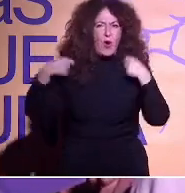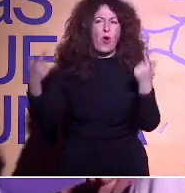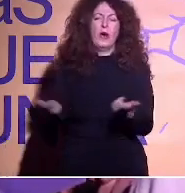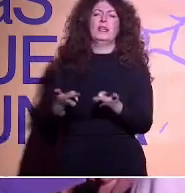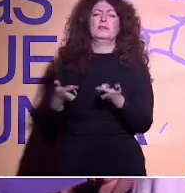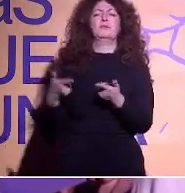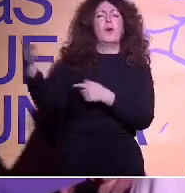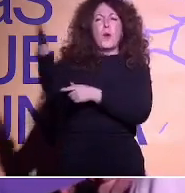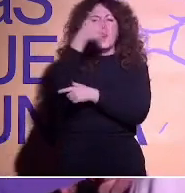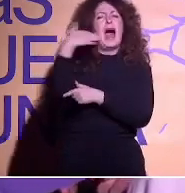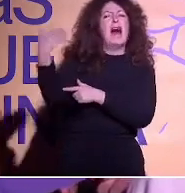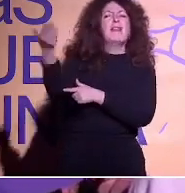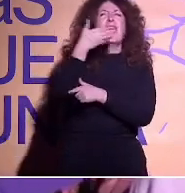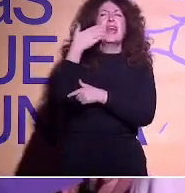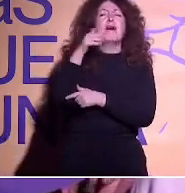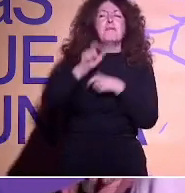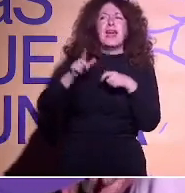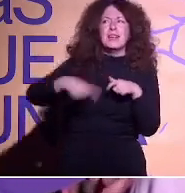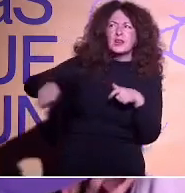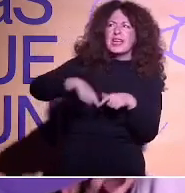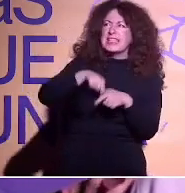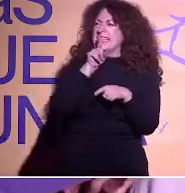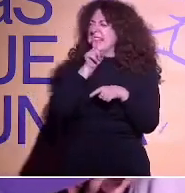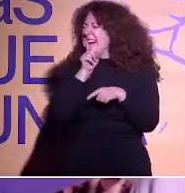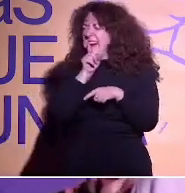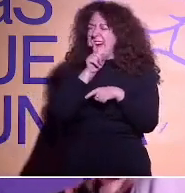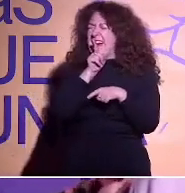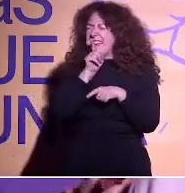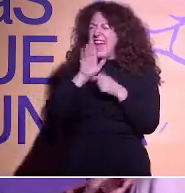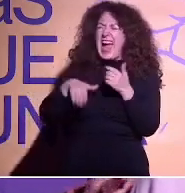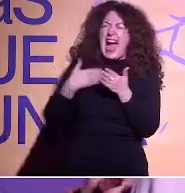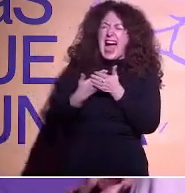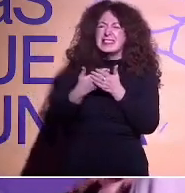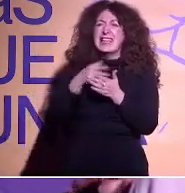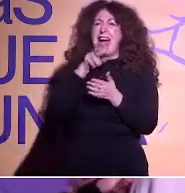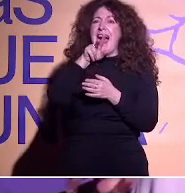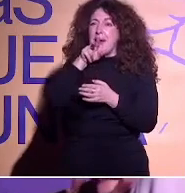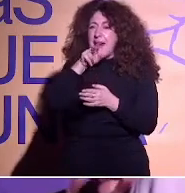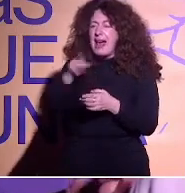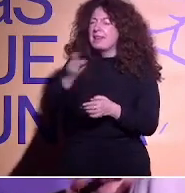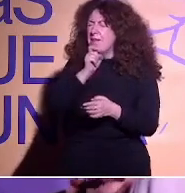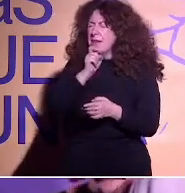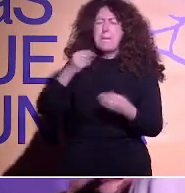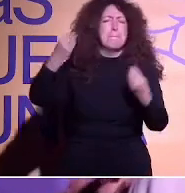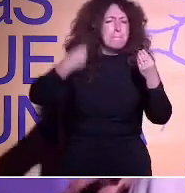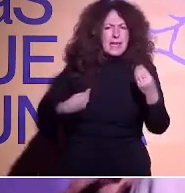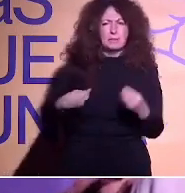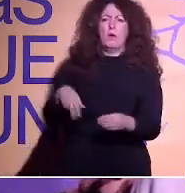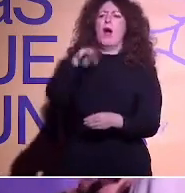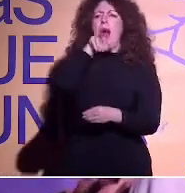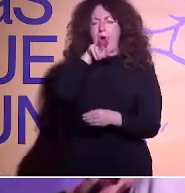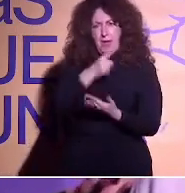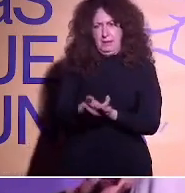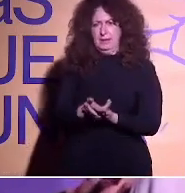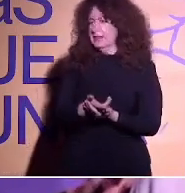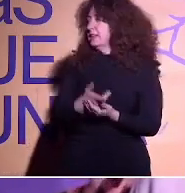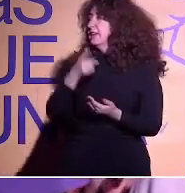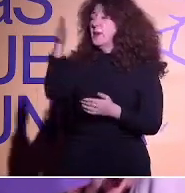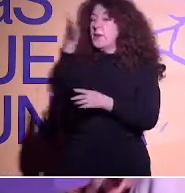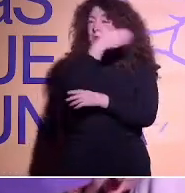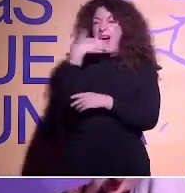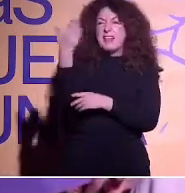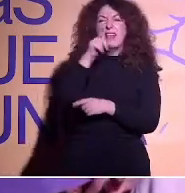bandera de las que no se callan ni siquiera cuando es difícil hablar la bandera de las que no se rinden ni